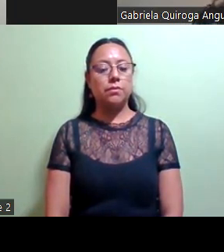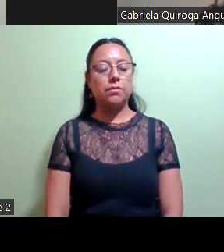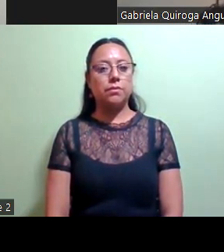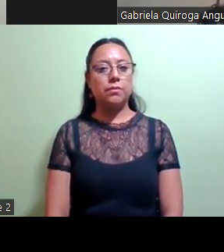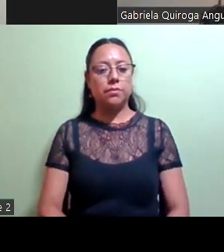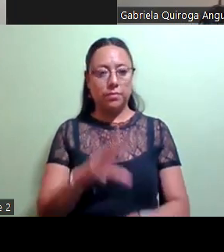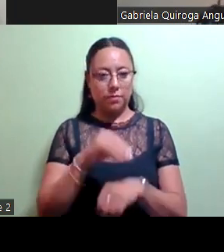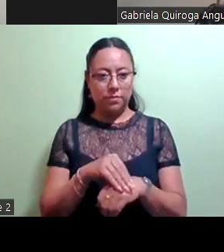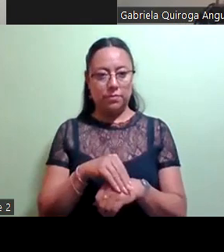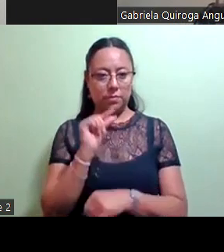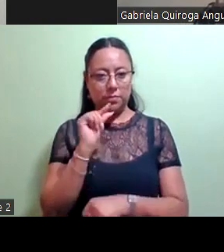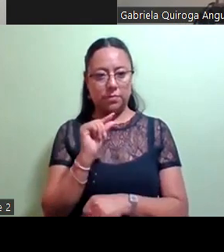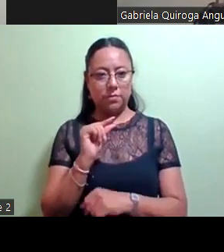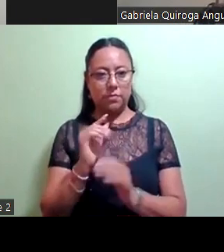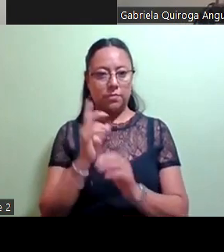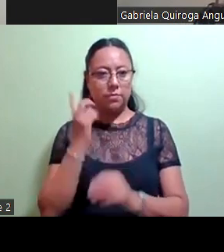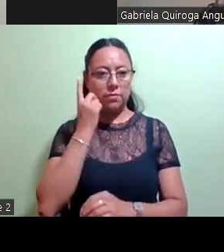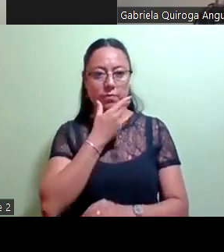Permítame un segundo, diputado.